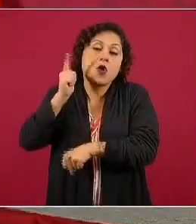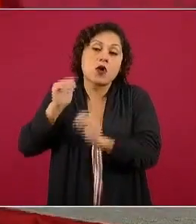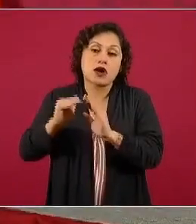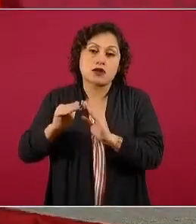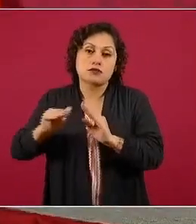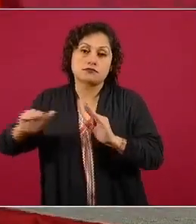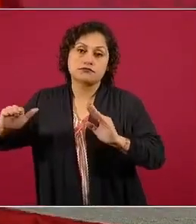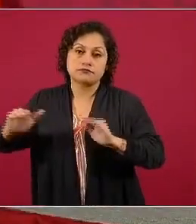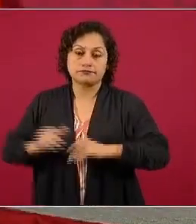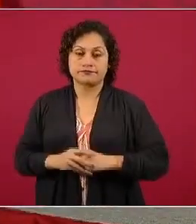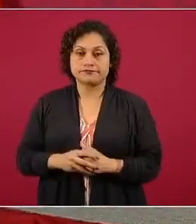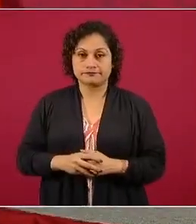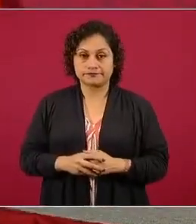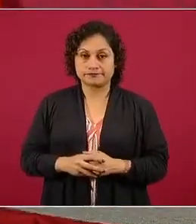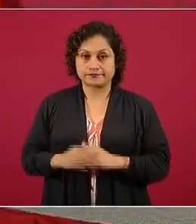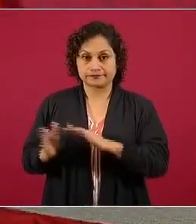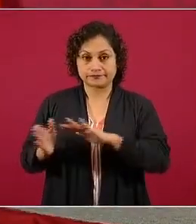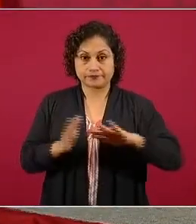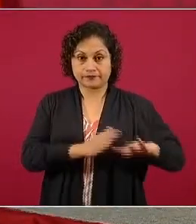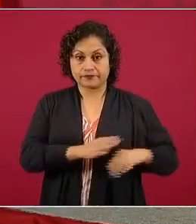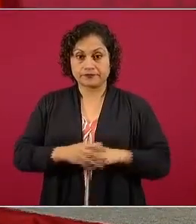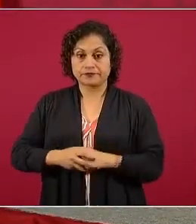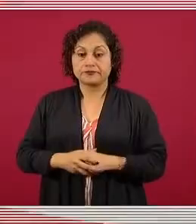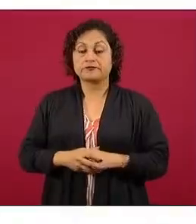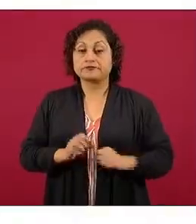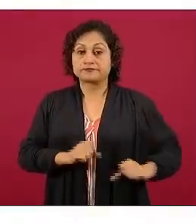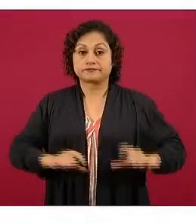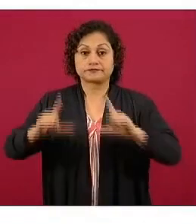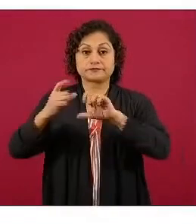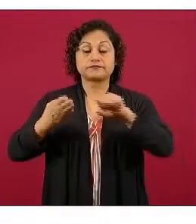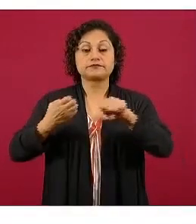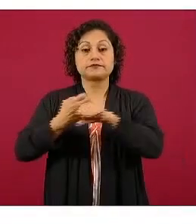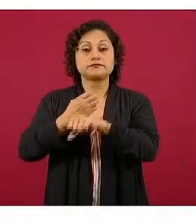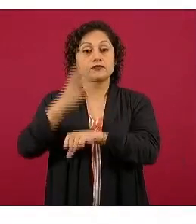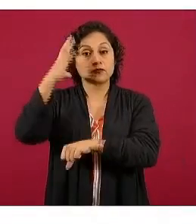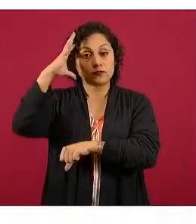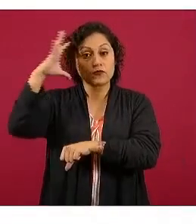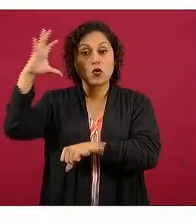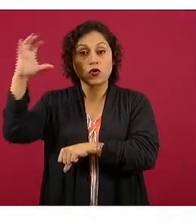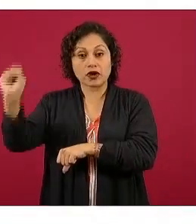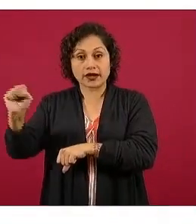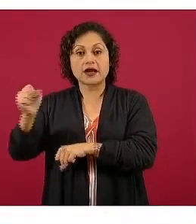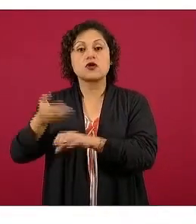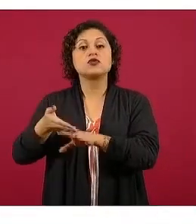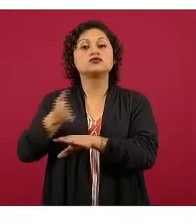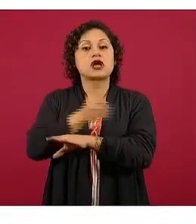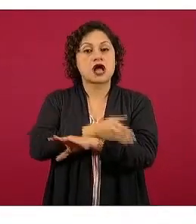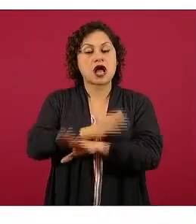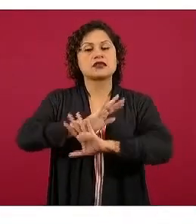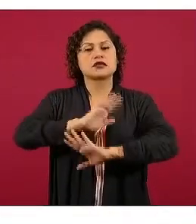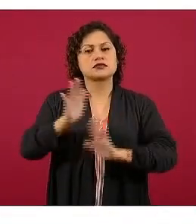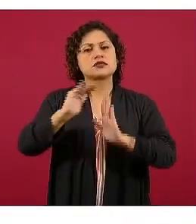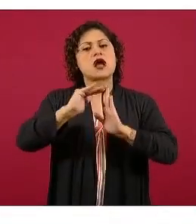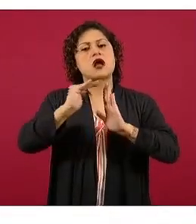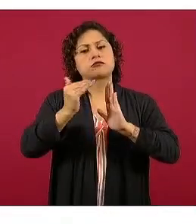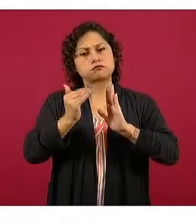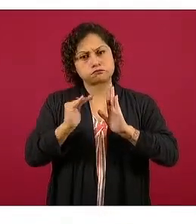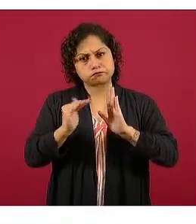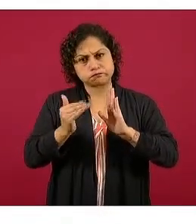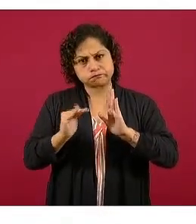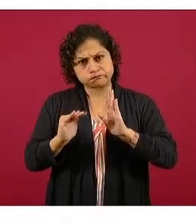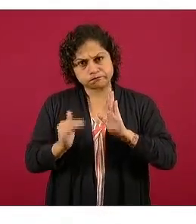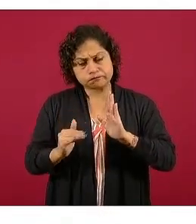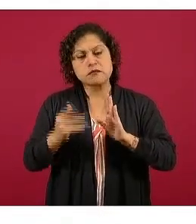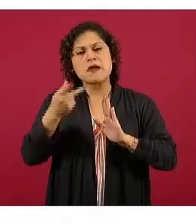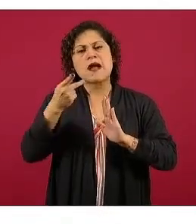meseta. La siguiente, por favor. El Estado de Morelos también había ya tenido un descenso considerable, aunque se quedó más o